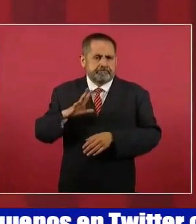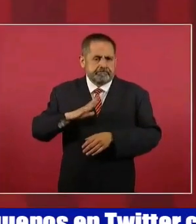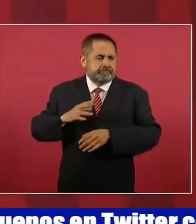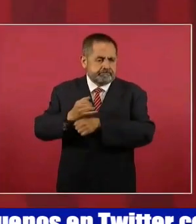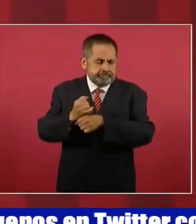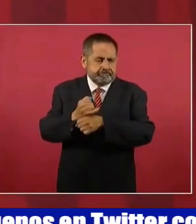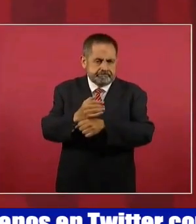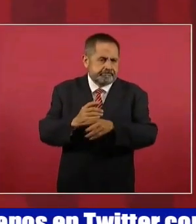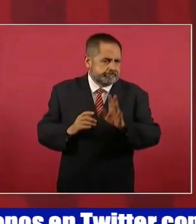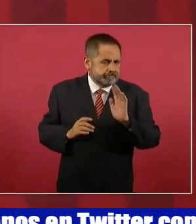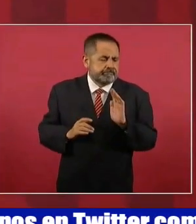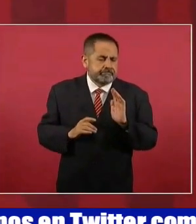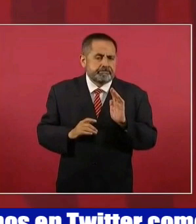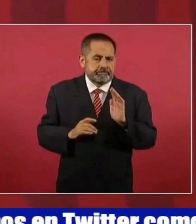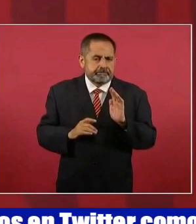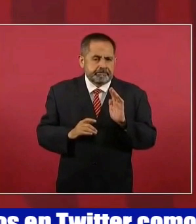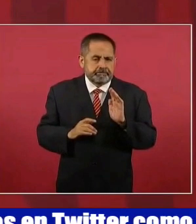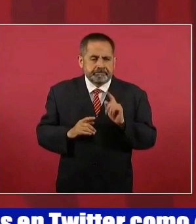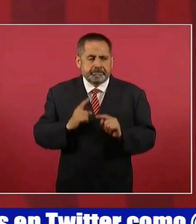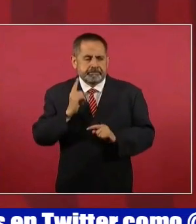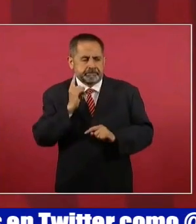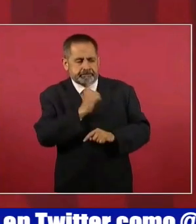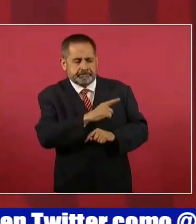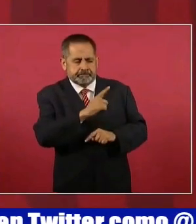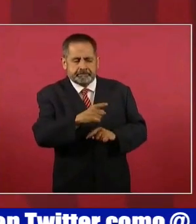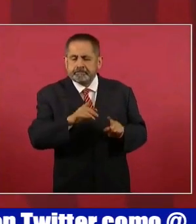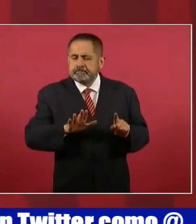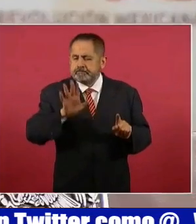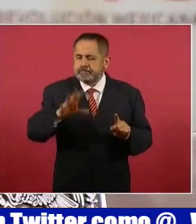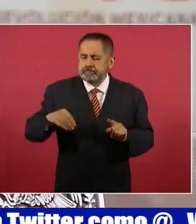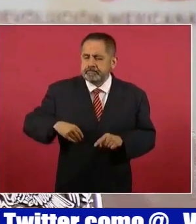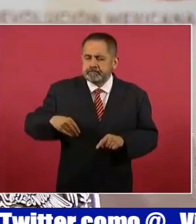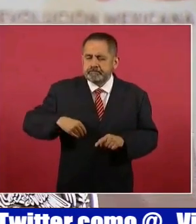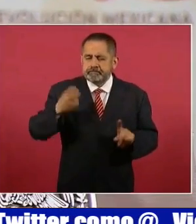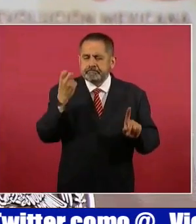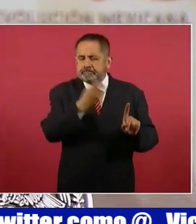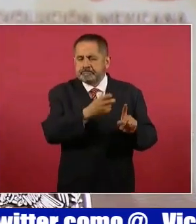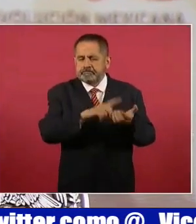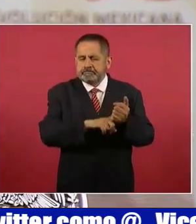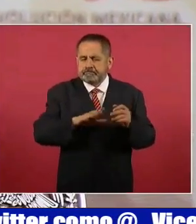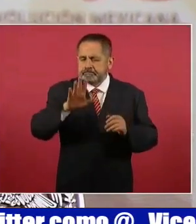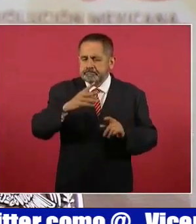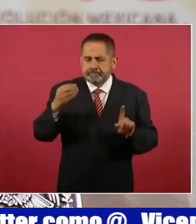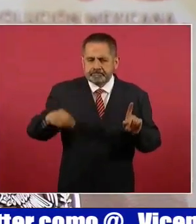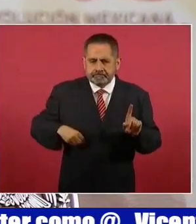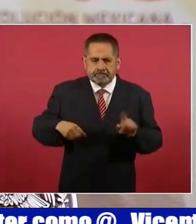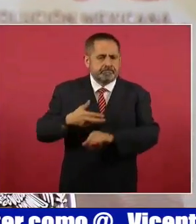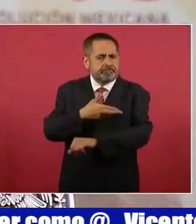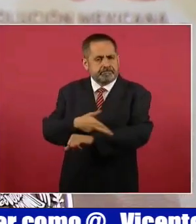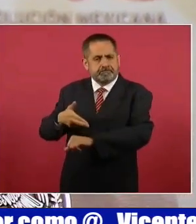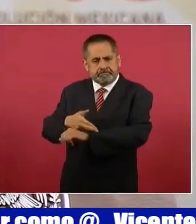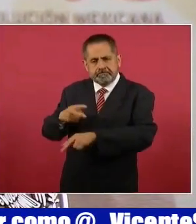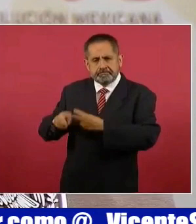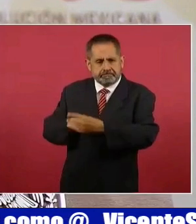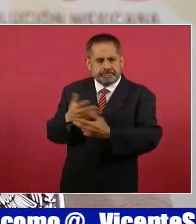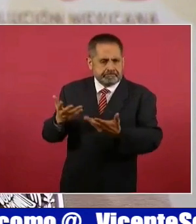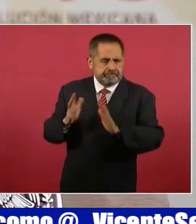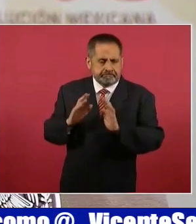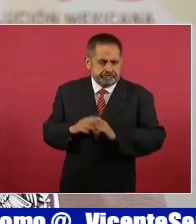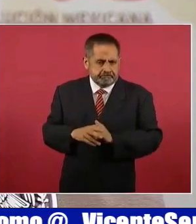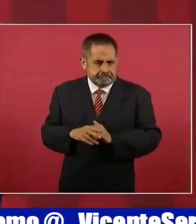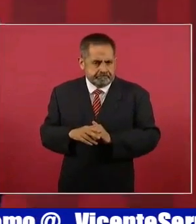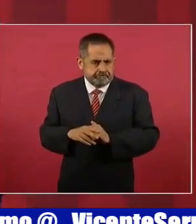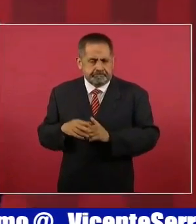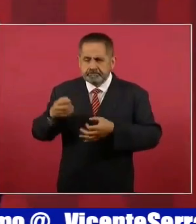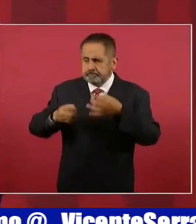su movimiento, por señalar que el principal problema de México era la corrupción, una palabra que fue vetada